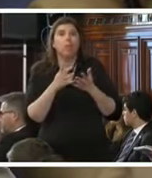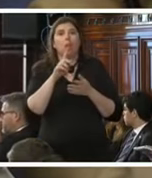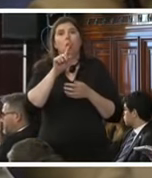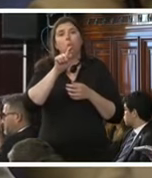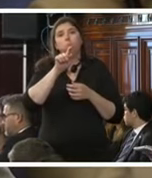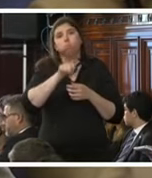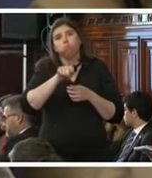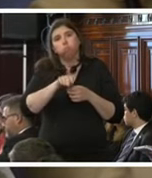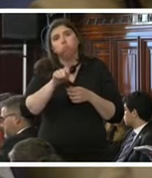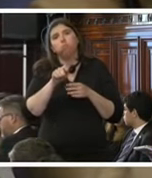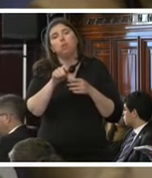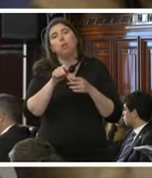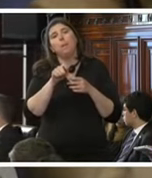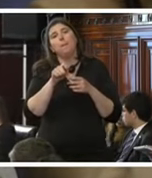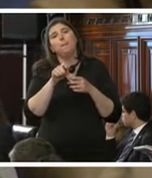extrajurídicos para